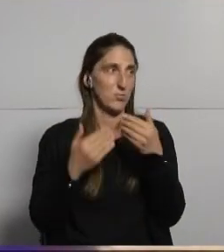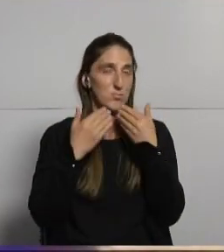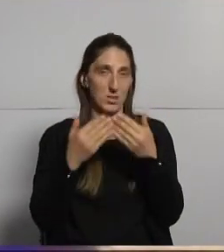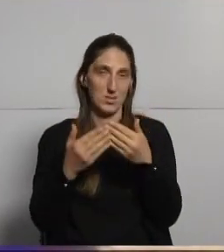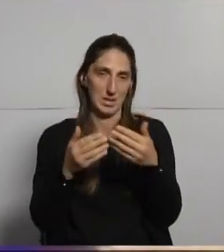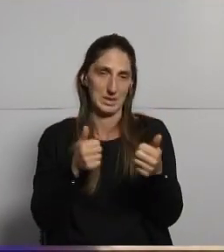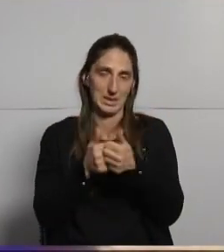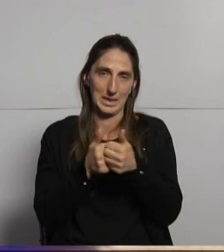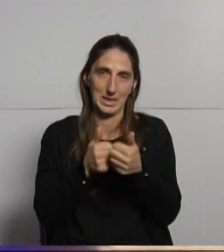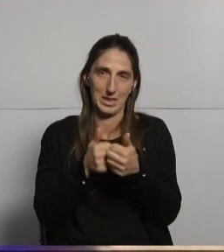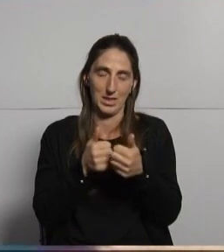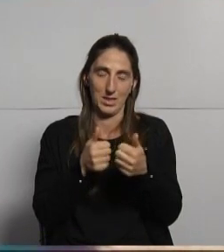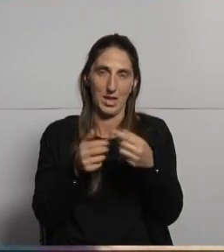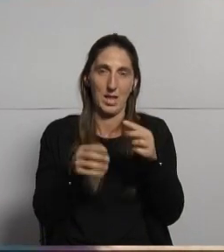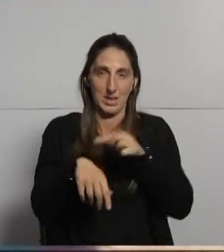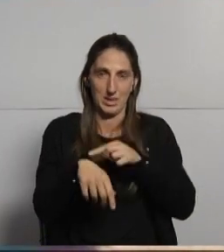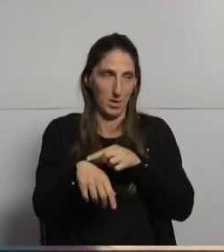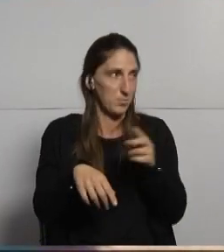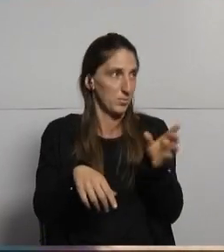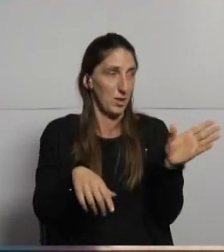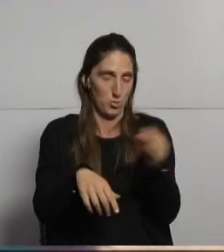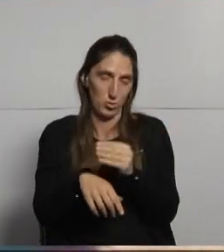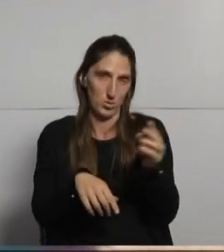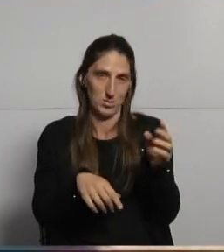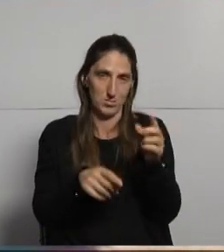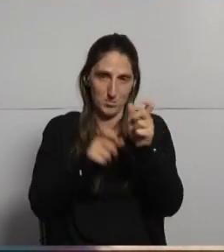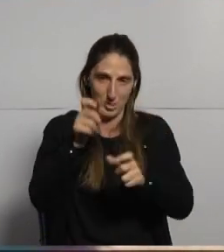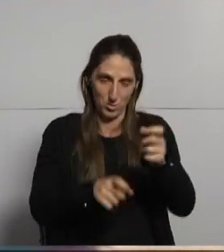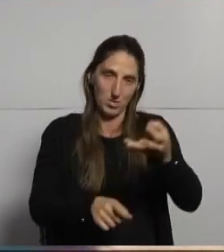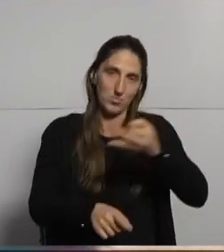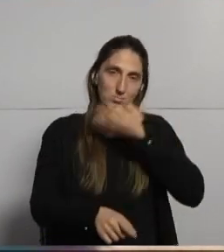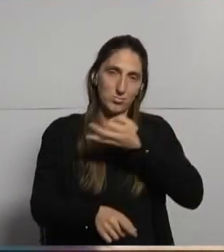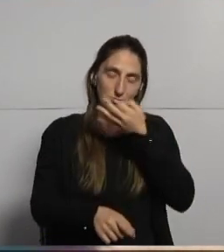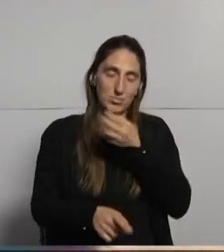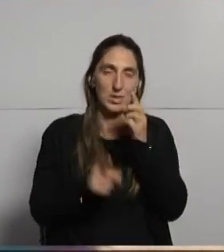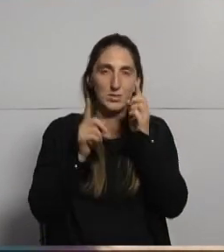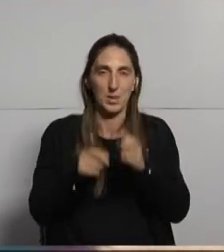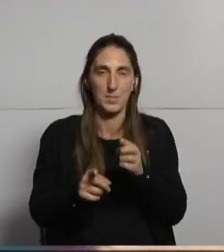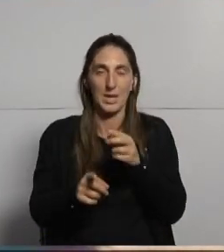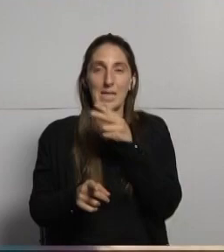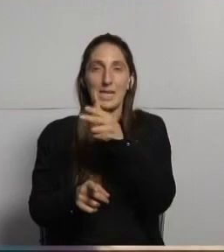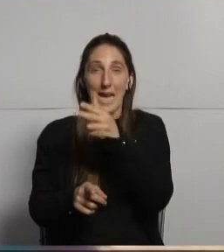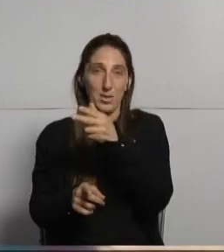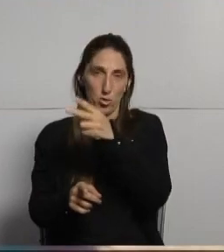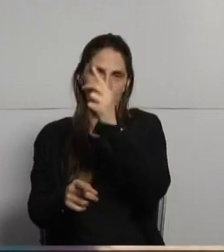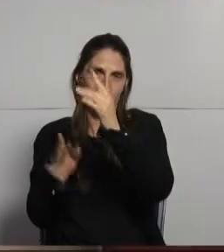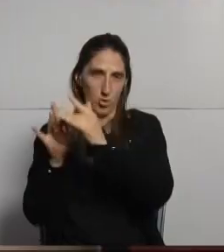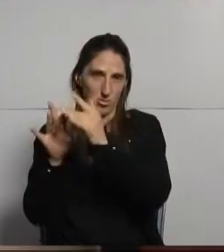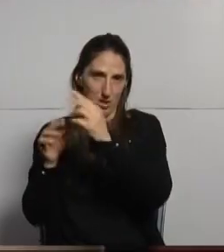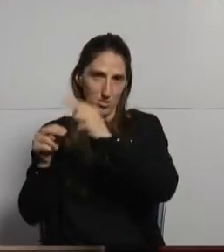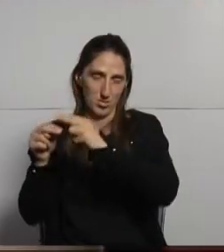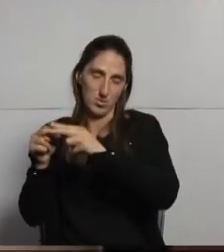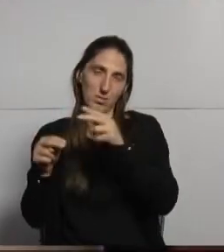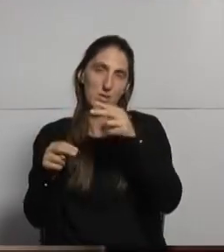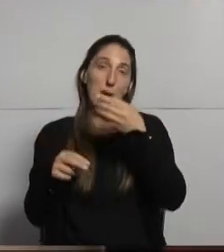por el apego al tiempo también, y lo hago extendido a todas las personas que participaron. Así que también mencionamos a Héctor, que estuvo a la distancia, lo mismo a